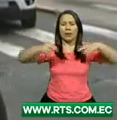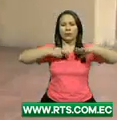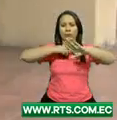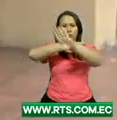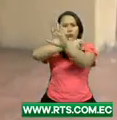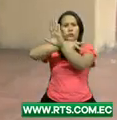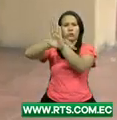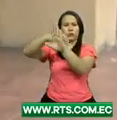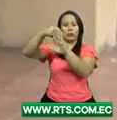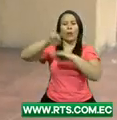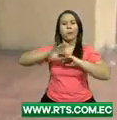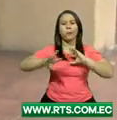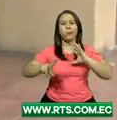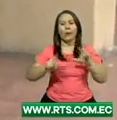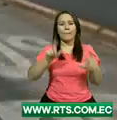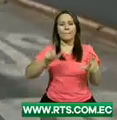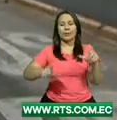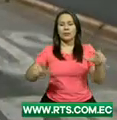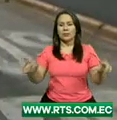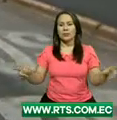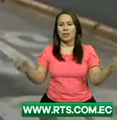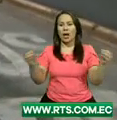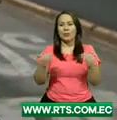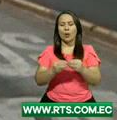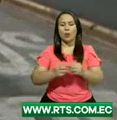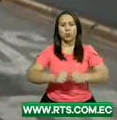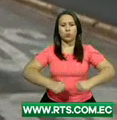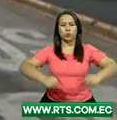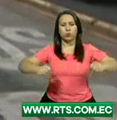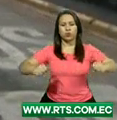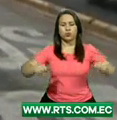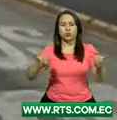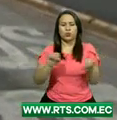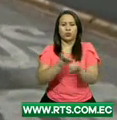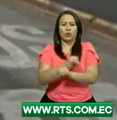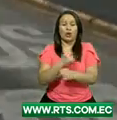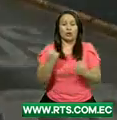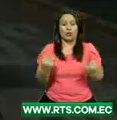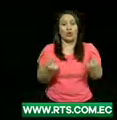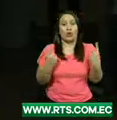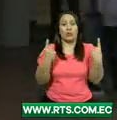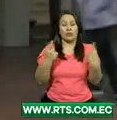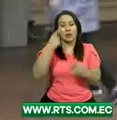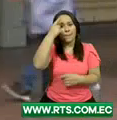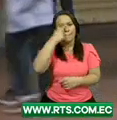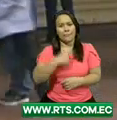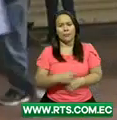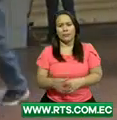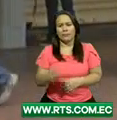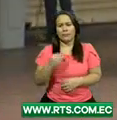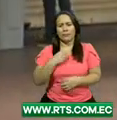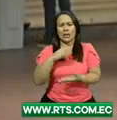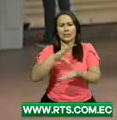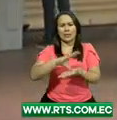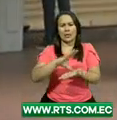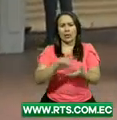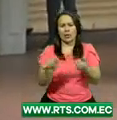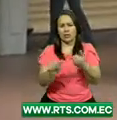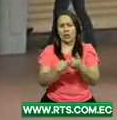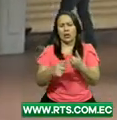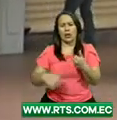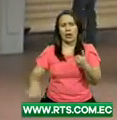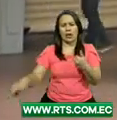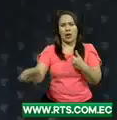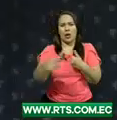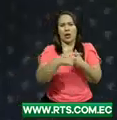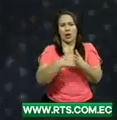y los delincuentes quedaron identificado un gordito y un delgado sorprende porque en una zona tan céntrica como esto aquí en